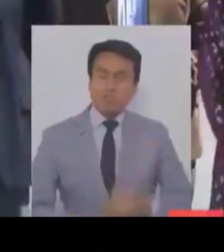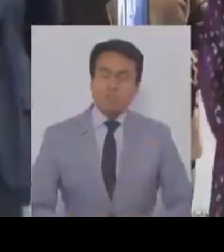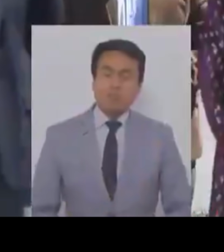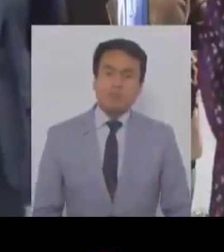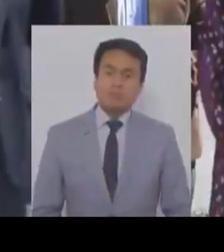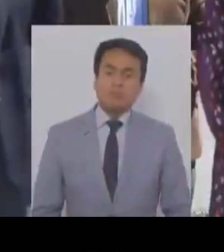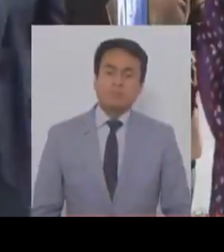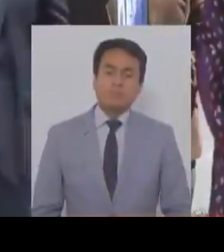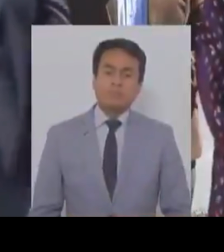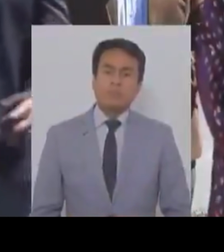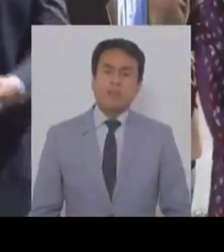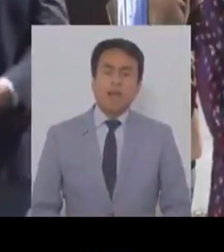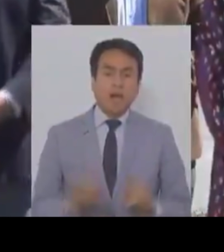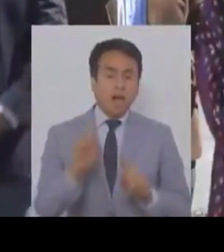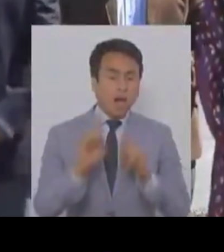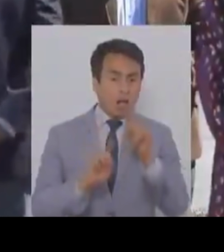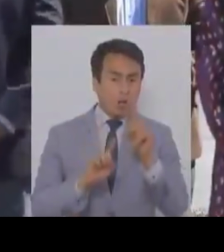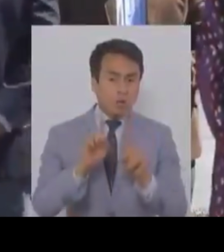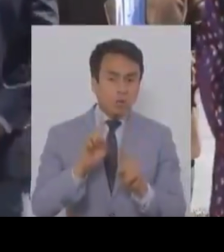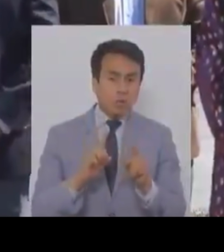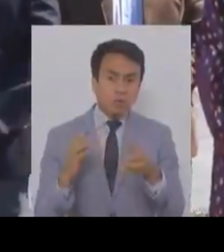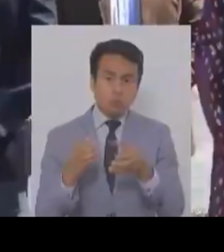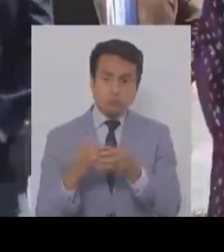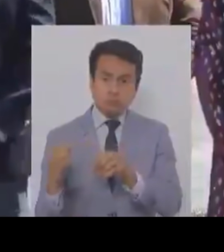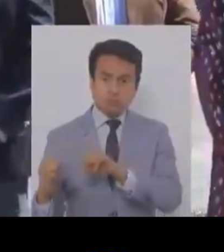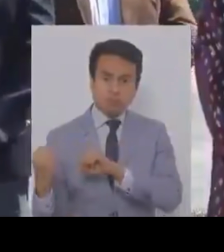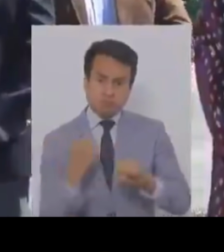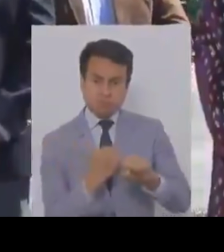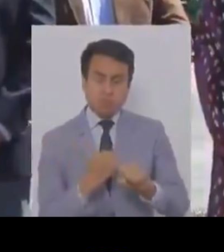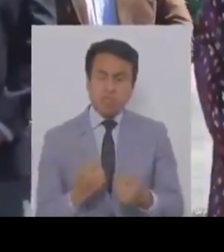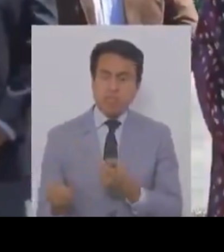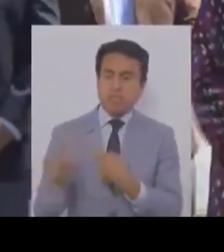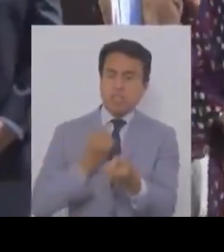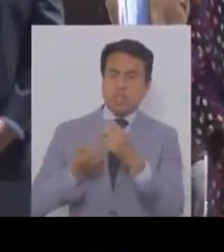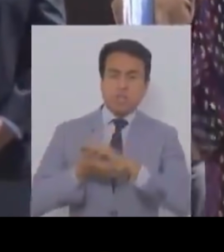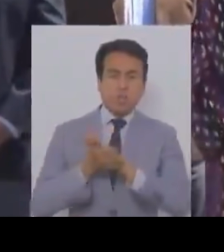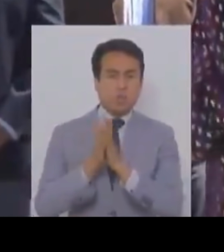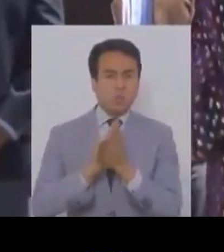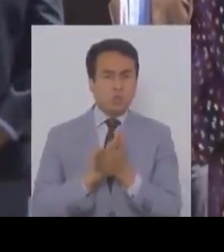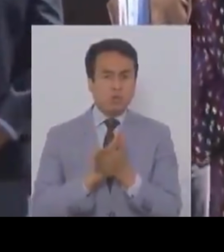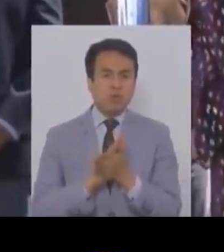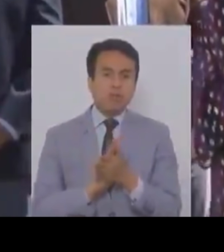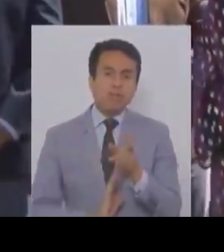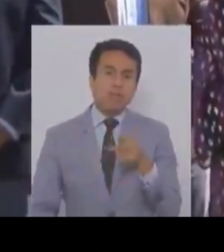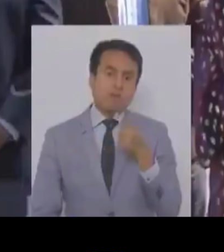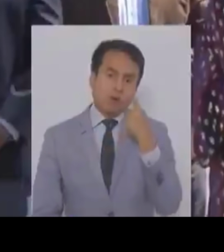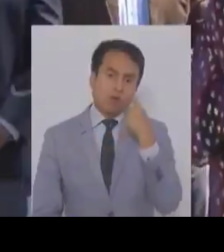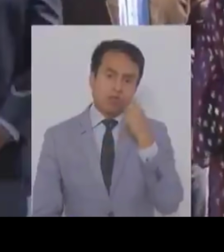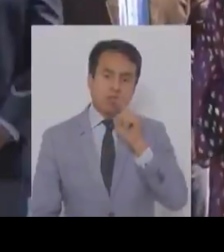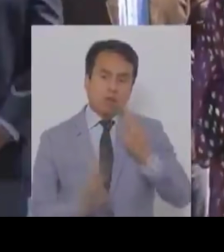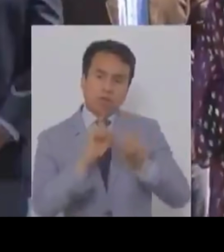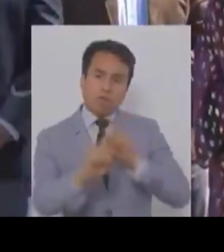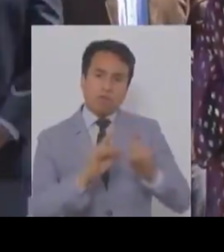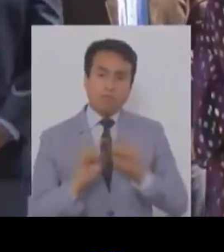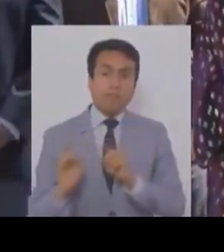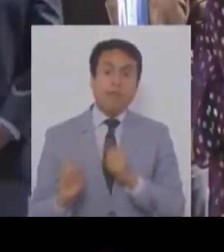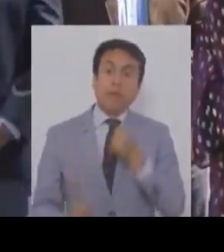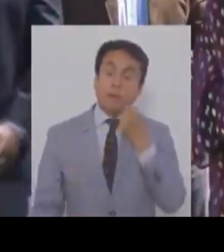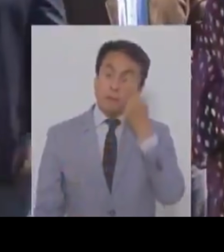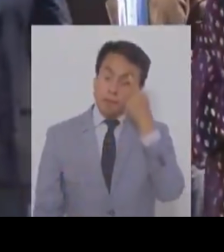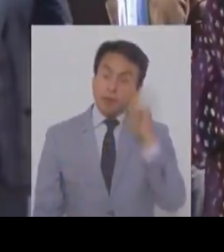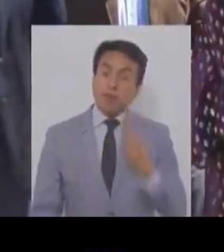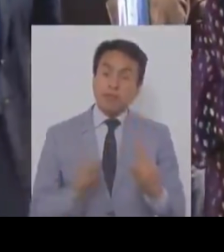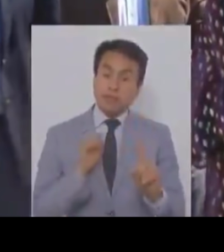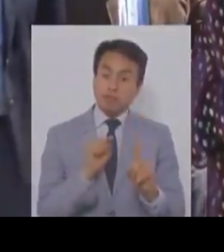bueno hay algunos en la oposición que critican todos es el único verbo que conocen pero en este caso